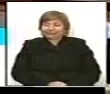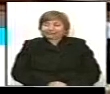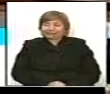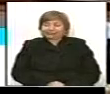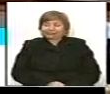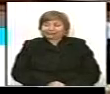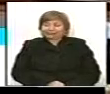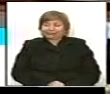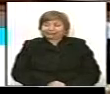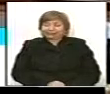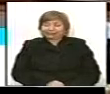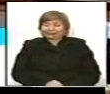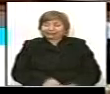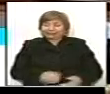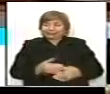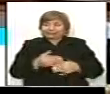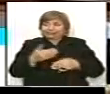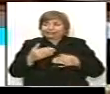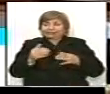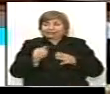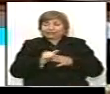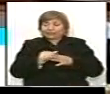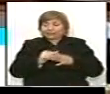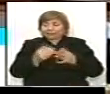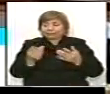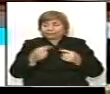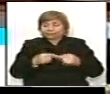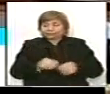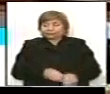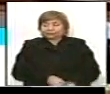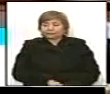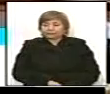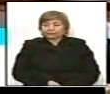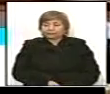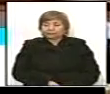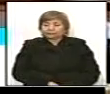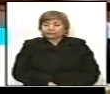Entonces vamos a pasar por los ejercicios que vienen.